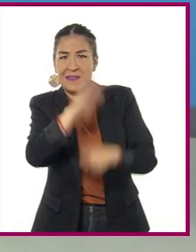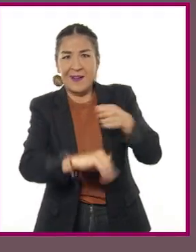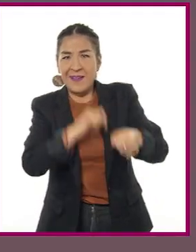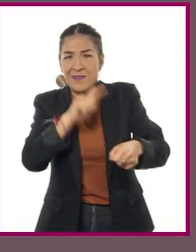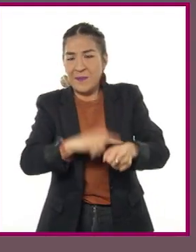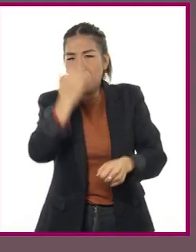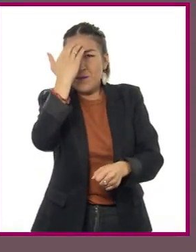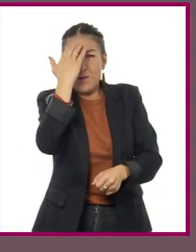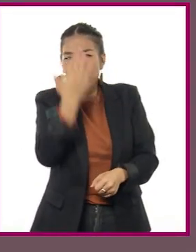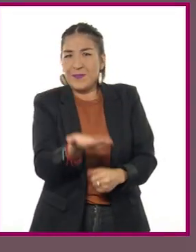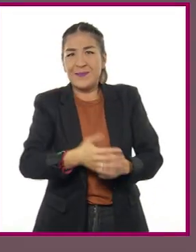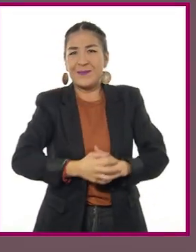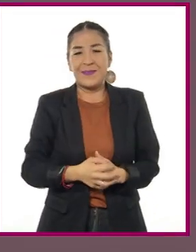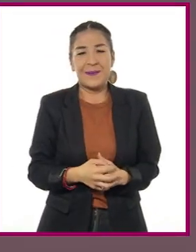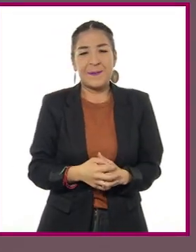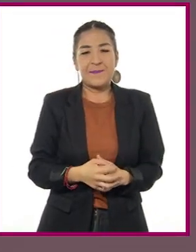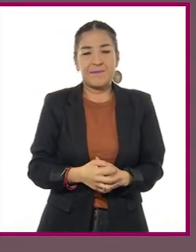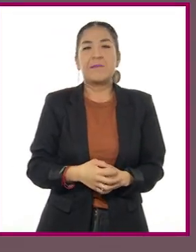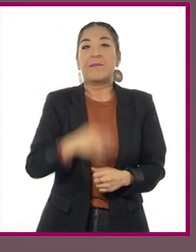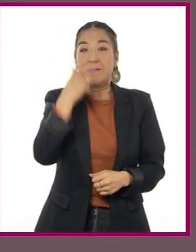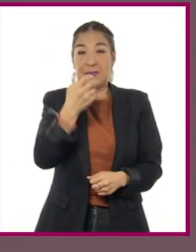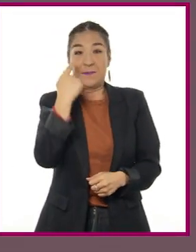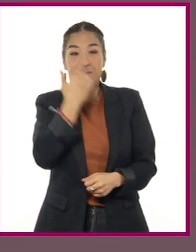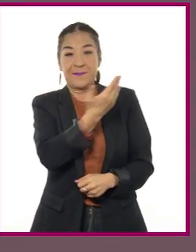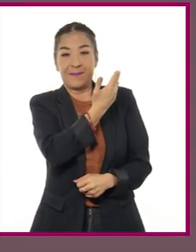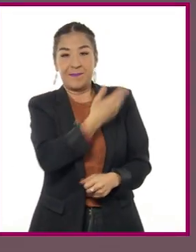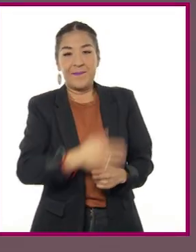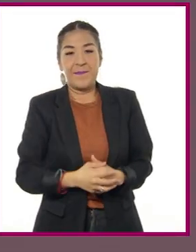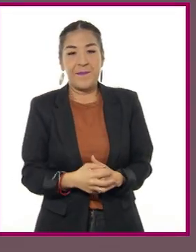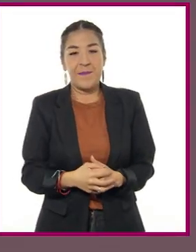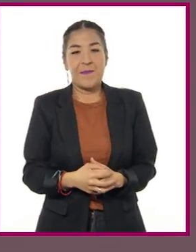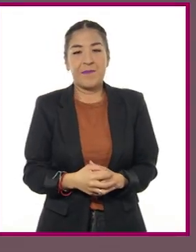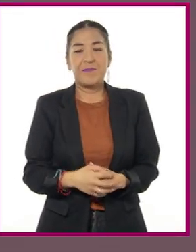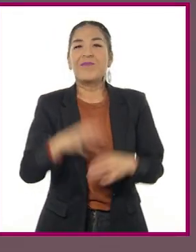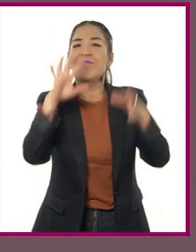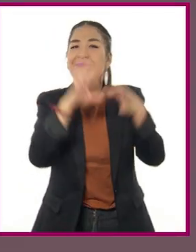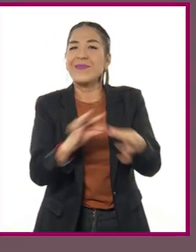ellos? Esta bestia a la que se refiere la